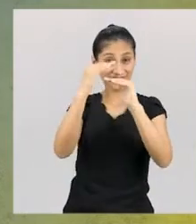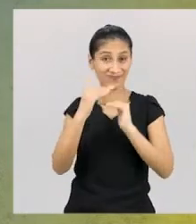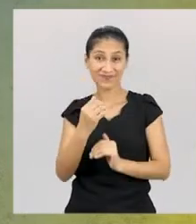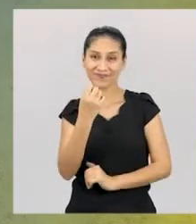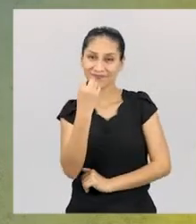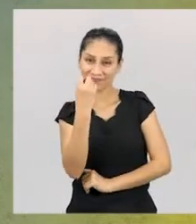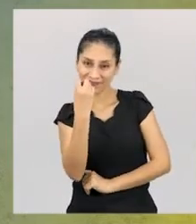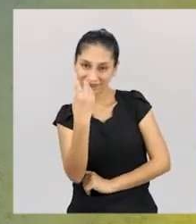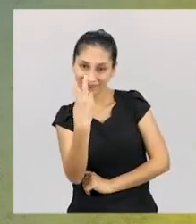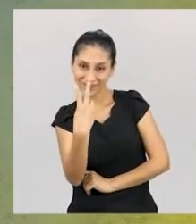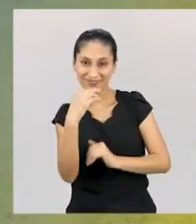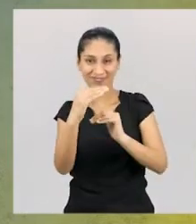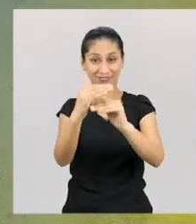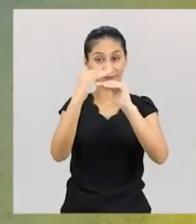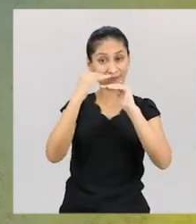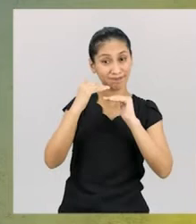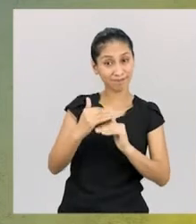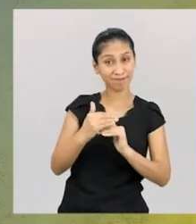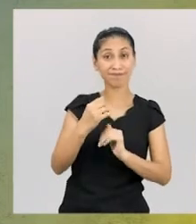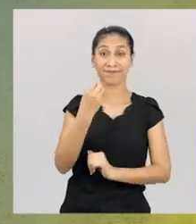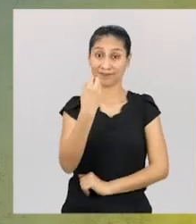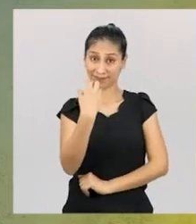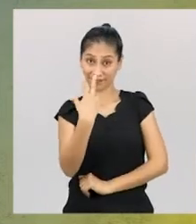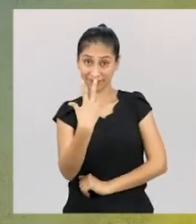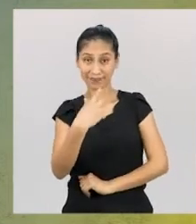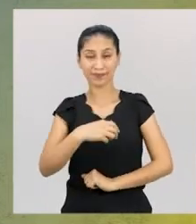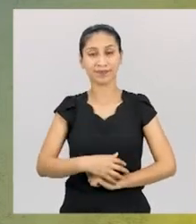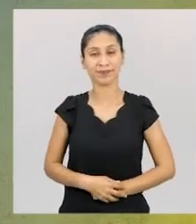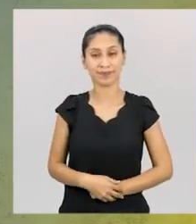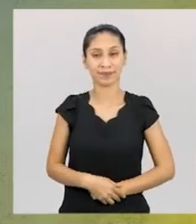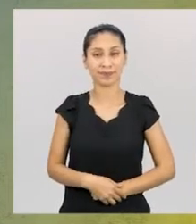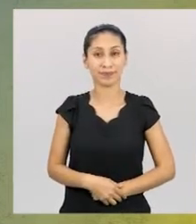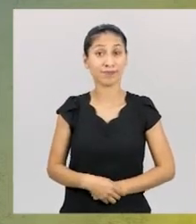11. C, 12. De